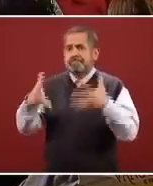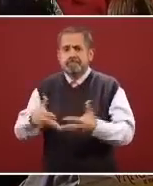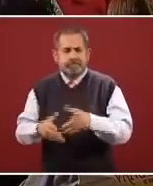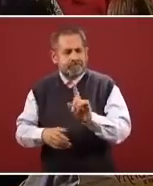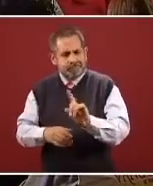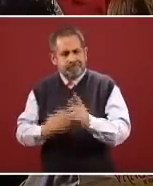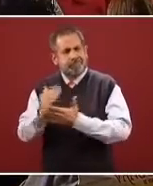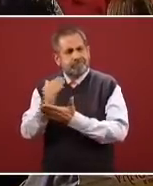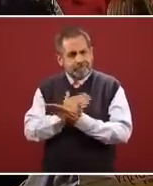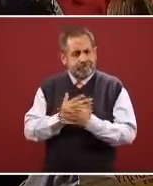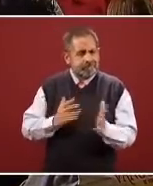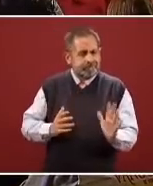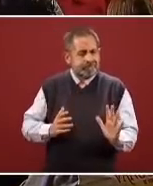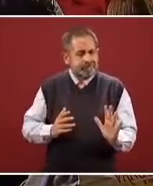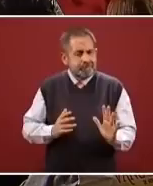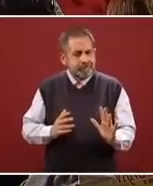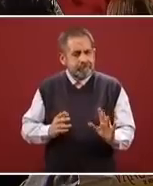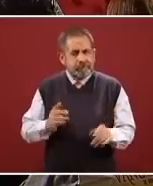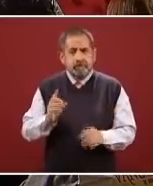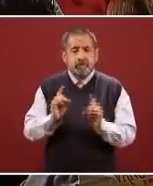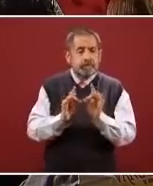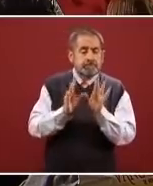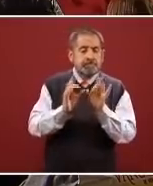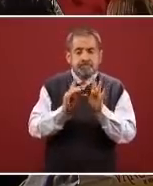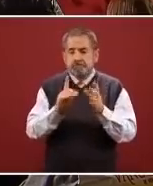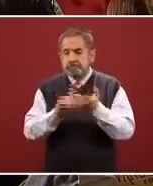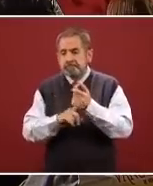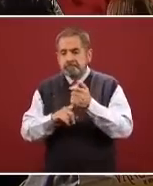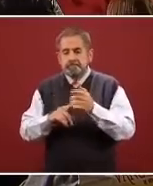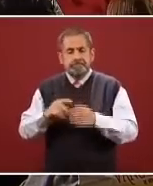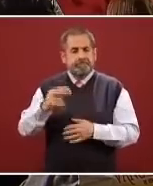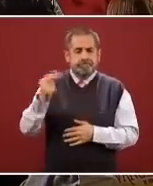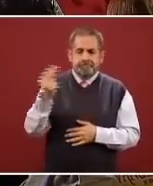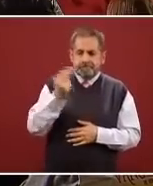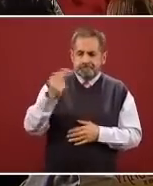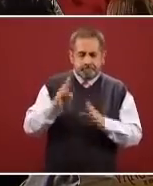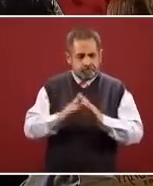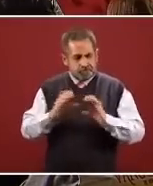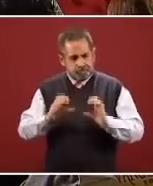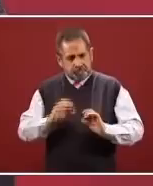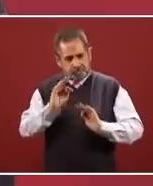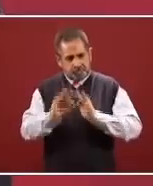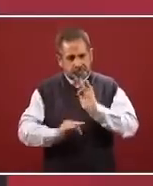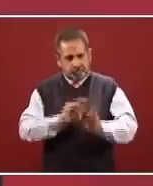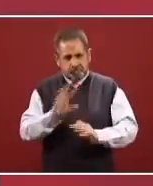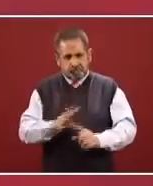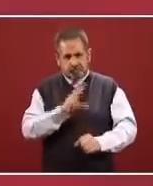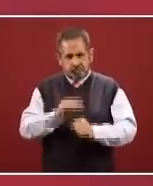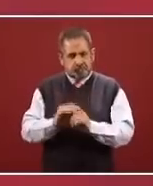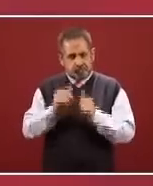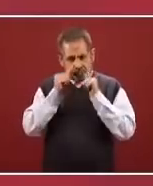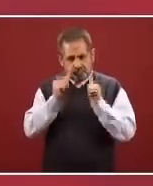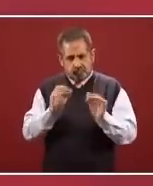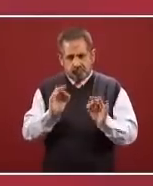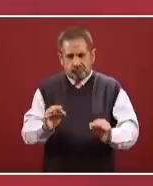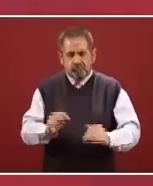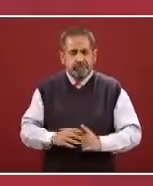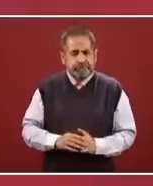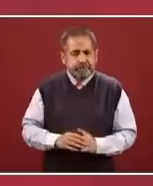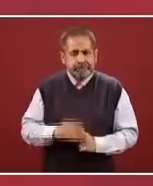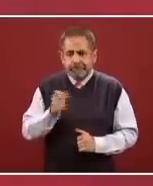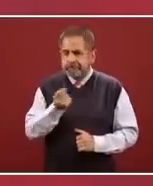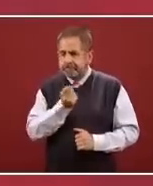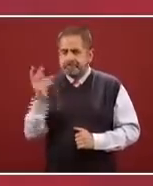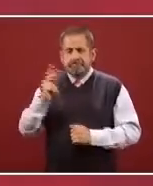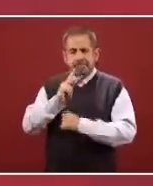uno, tener los casos críticos que van a requerir de cuidados intensivos, que generalmente en todos